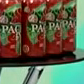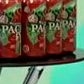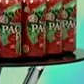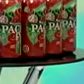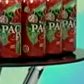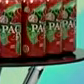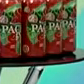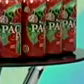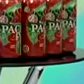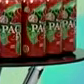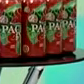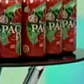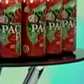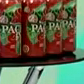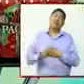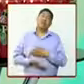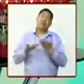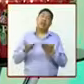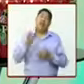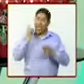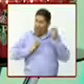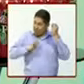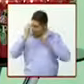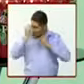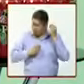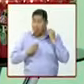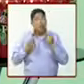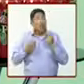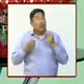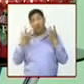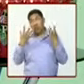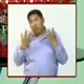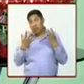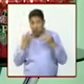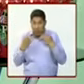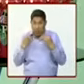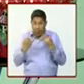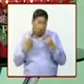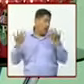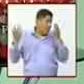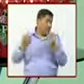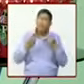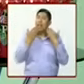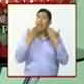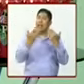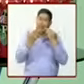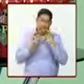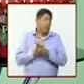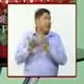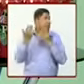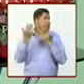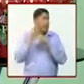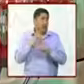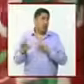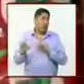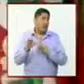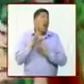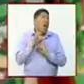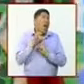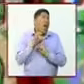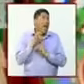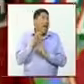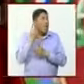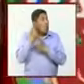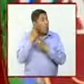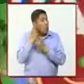Muy buenas noches, bienvenidos a Expresiones. Estamos contentos de llegar pues con esta información que pues, estamos a esperas de cultura, folclore. Y